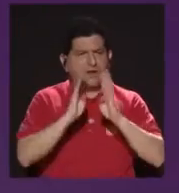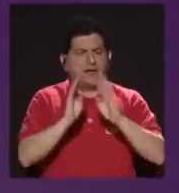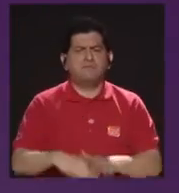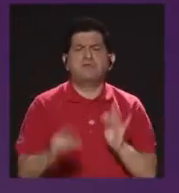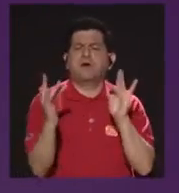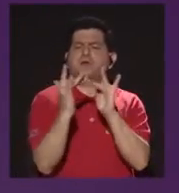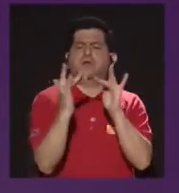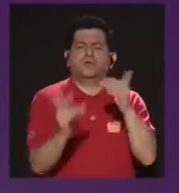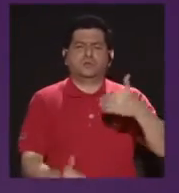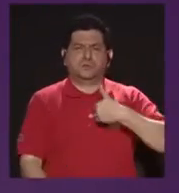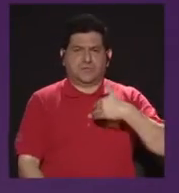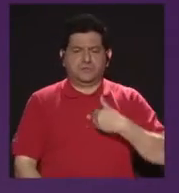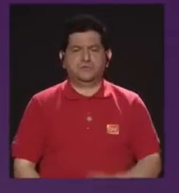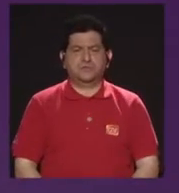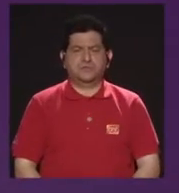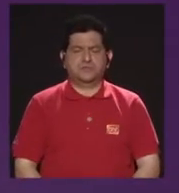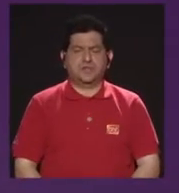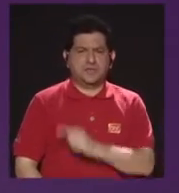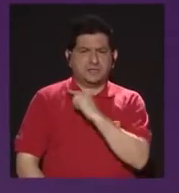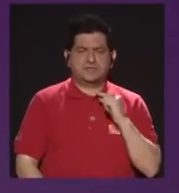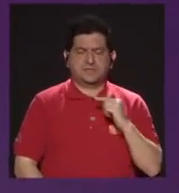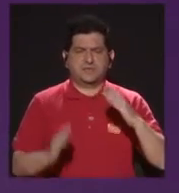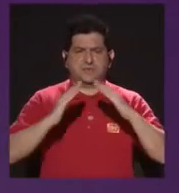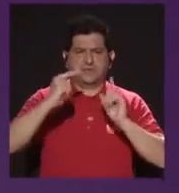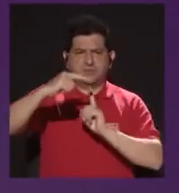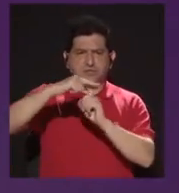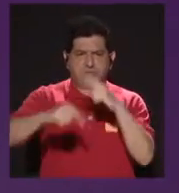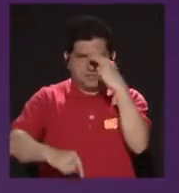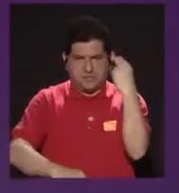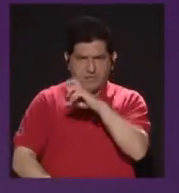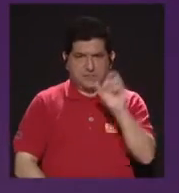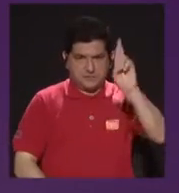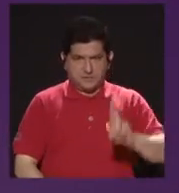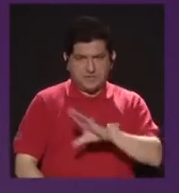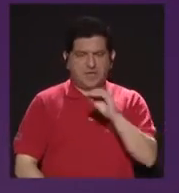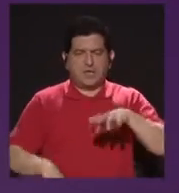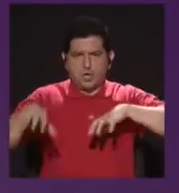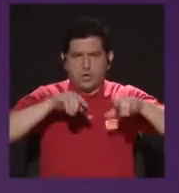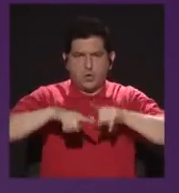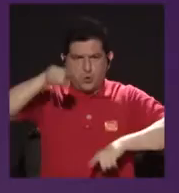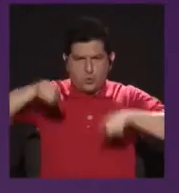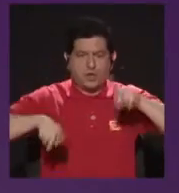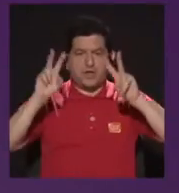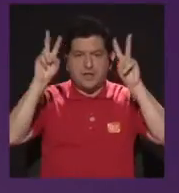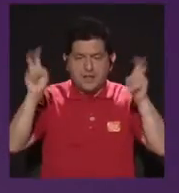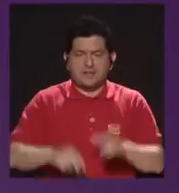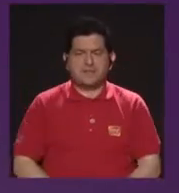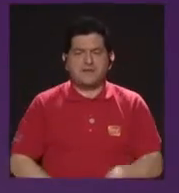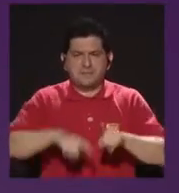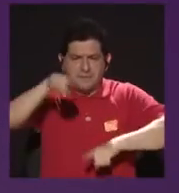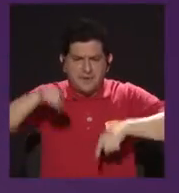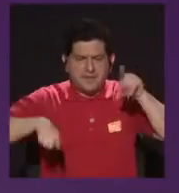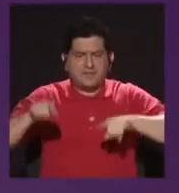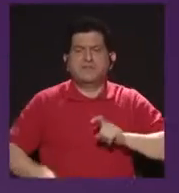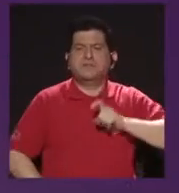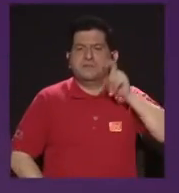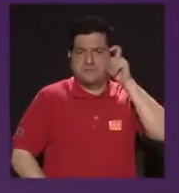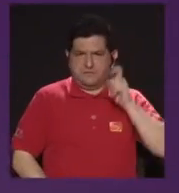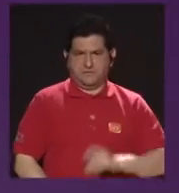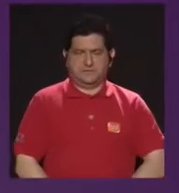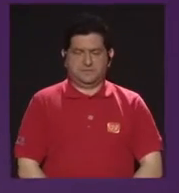acercamientos que ha tenido el clero de la iglesia católica costarricense con el movimiento diversidad y el tema de la diversidad sexual